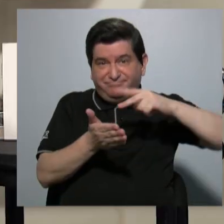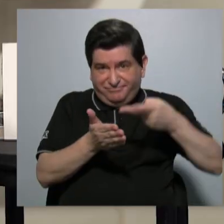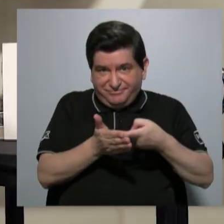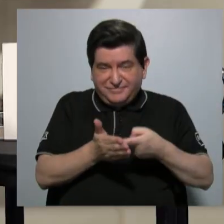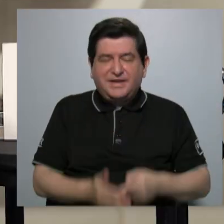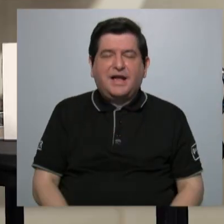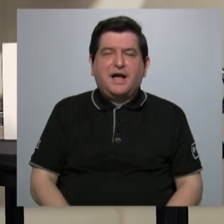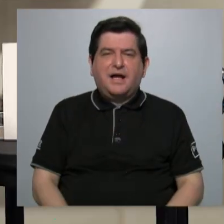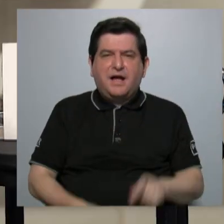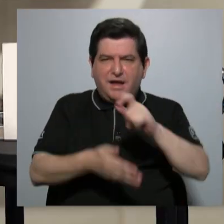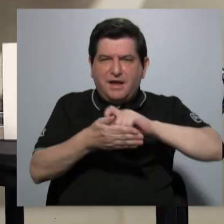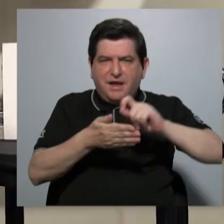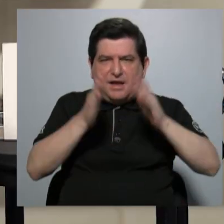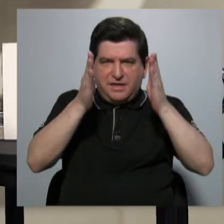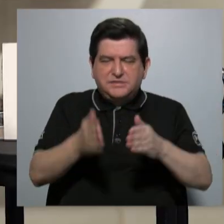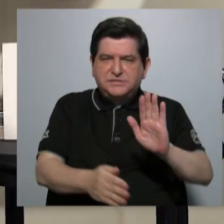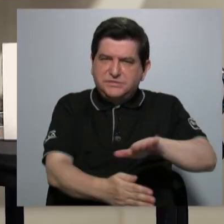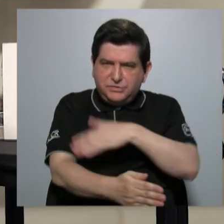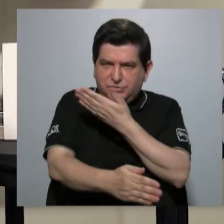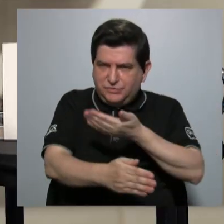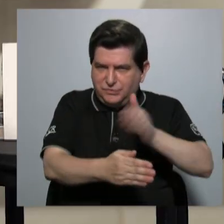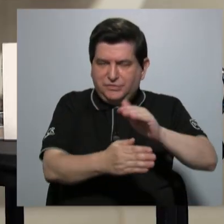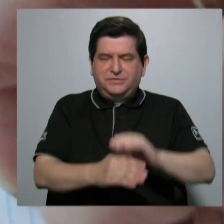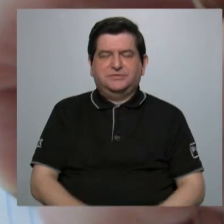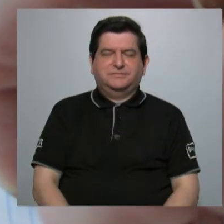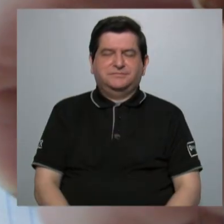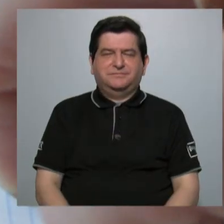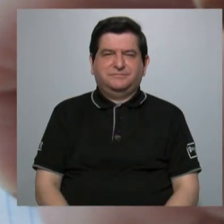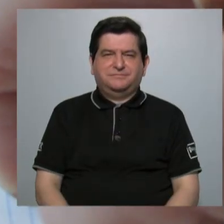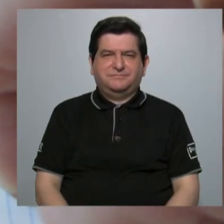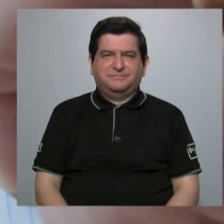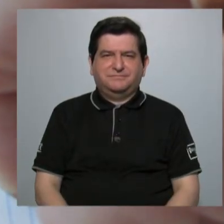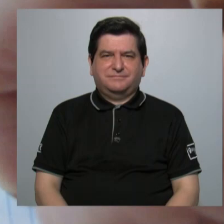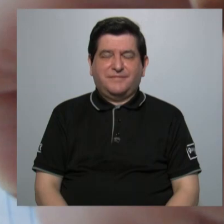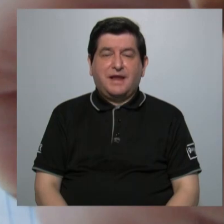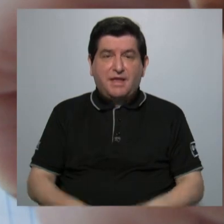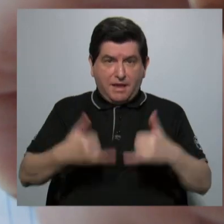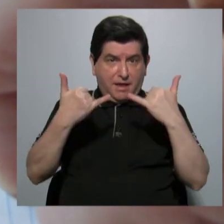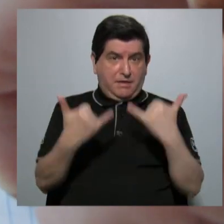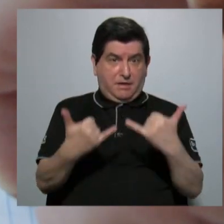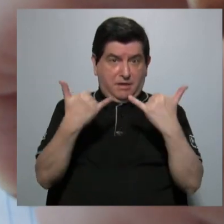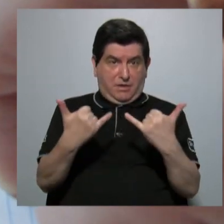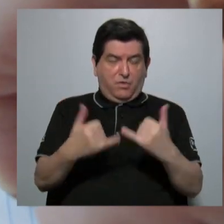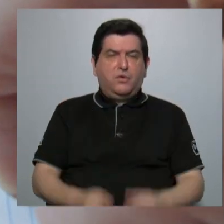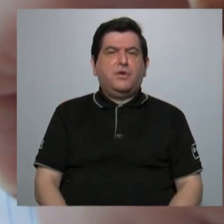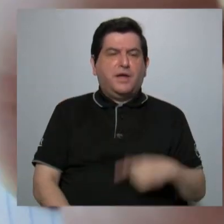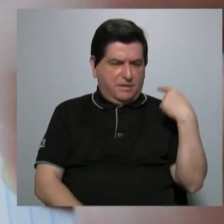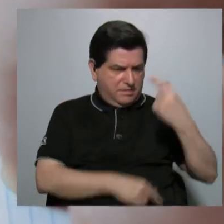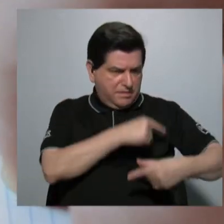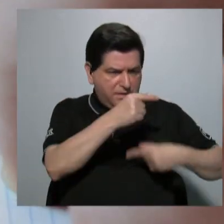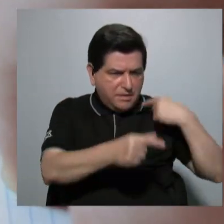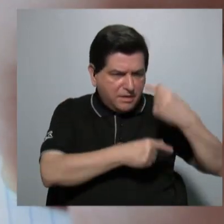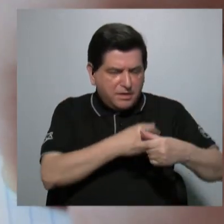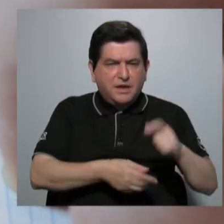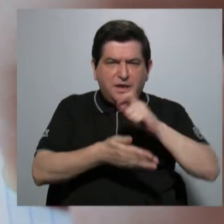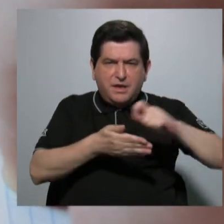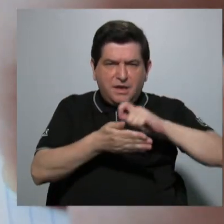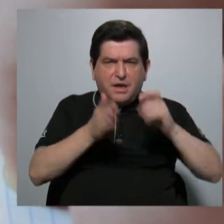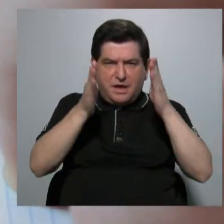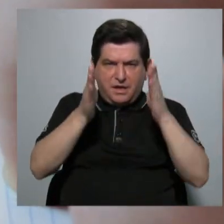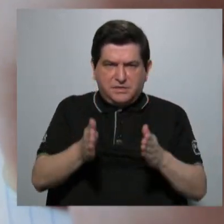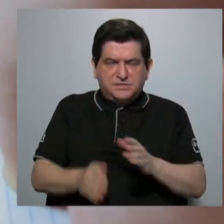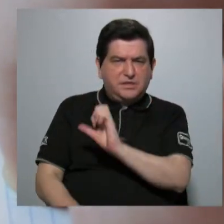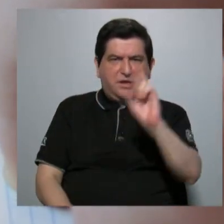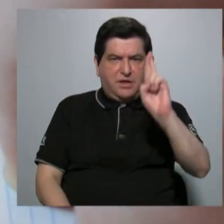de compositores costarricenses, ¿verdad? Entonces en ese momento hay una generación de